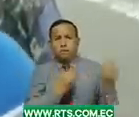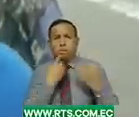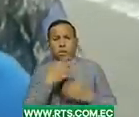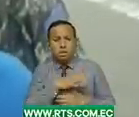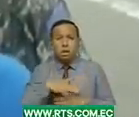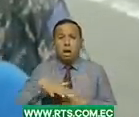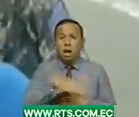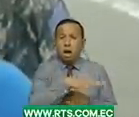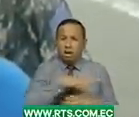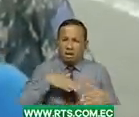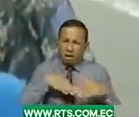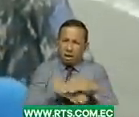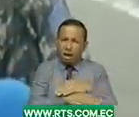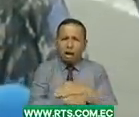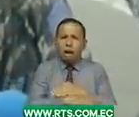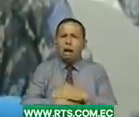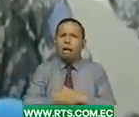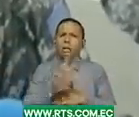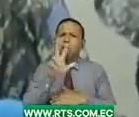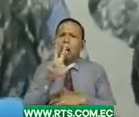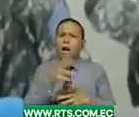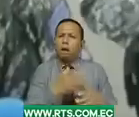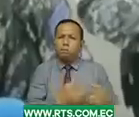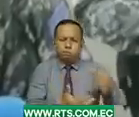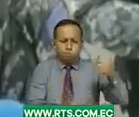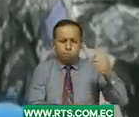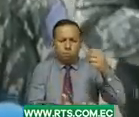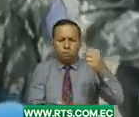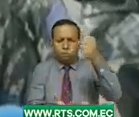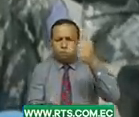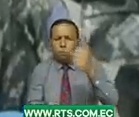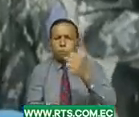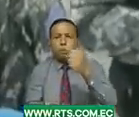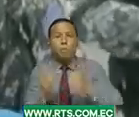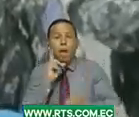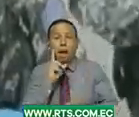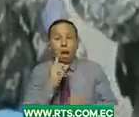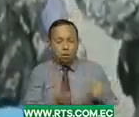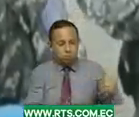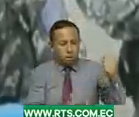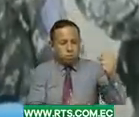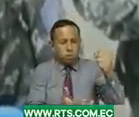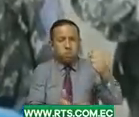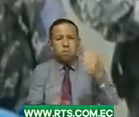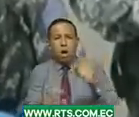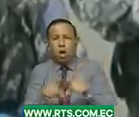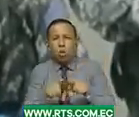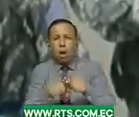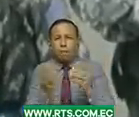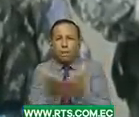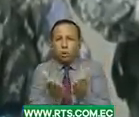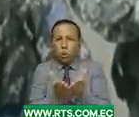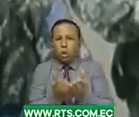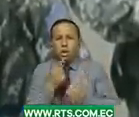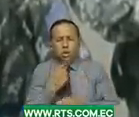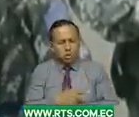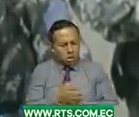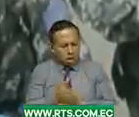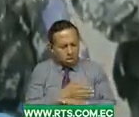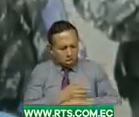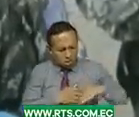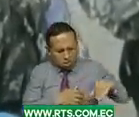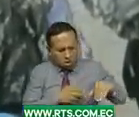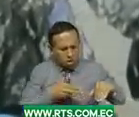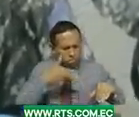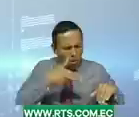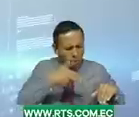casas, 3 fundas negras, de cuyo interior había 3 cabezas de 3 personas Igualmente estaban con tres disparos de proyectiles